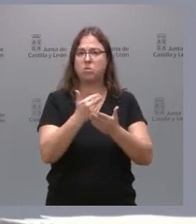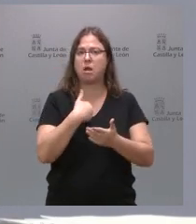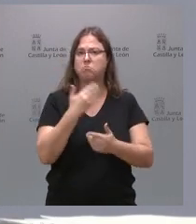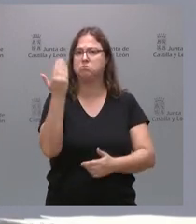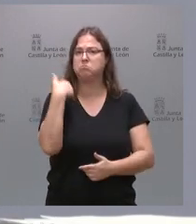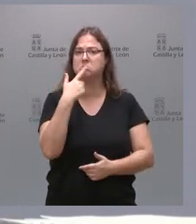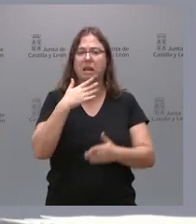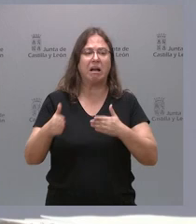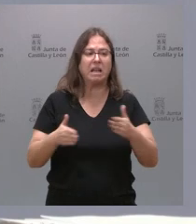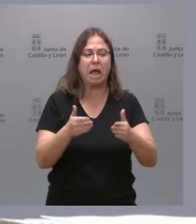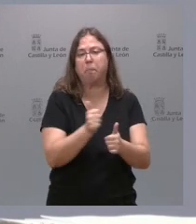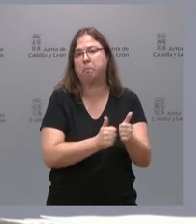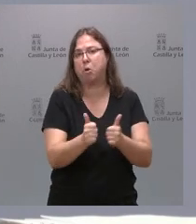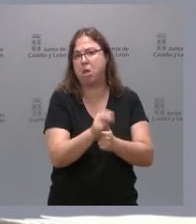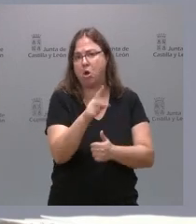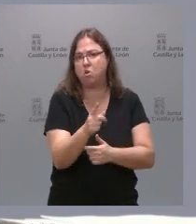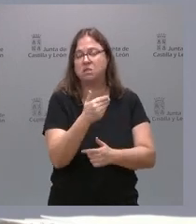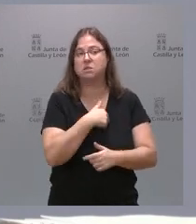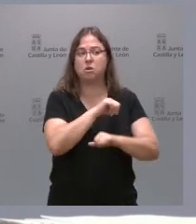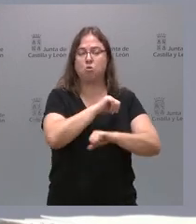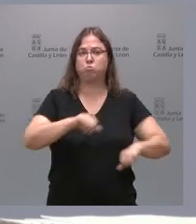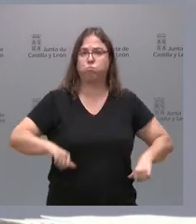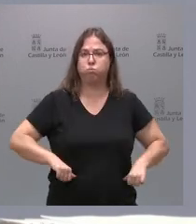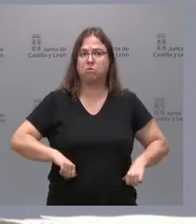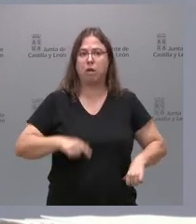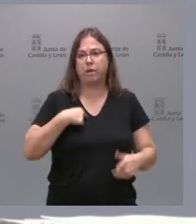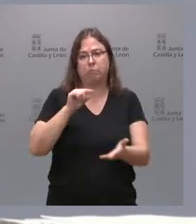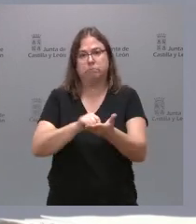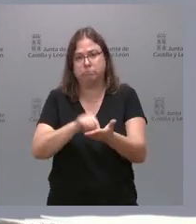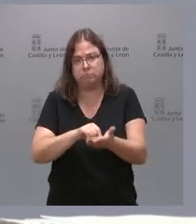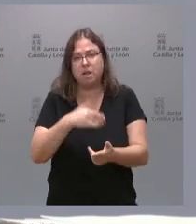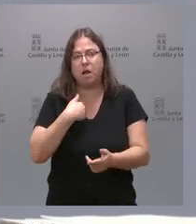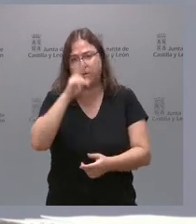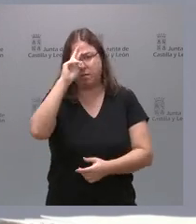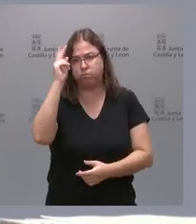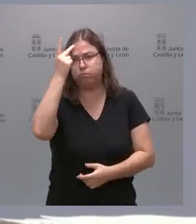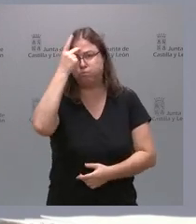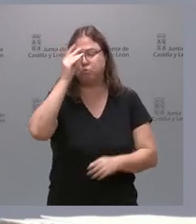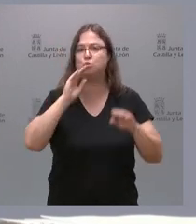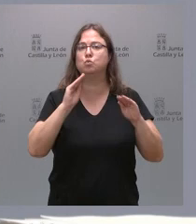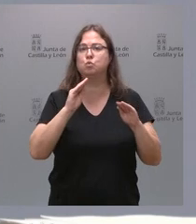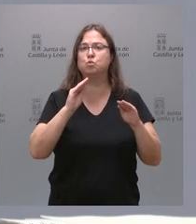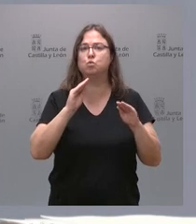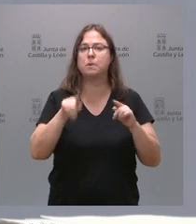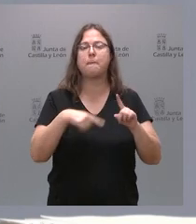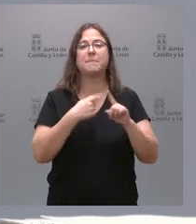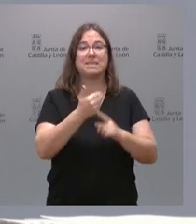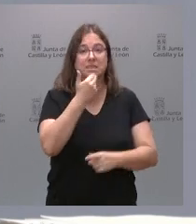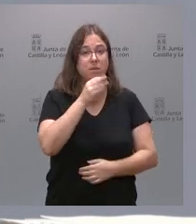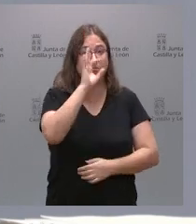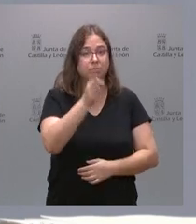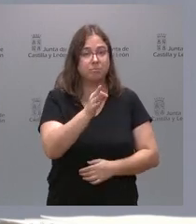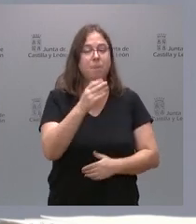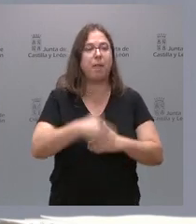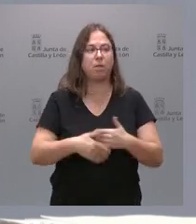principio no era una carretera prioritaria y el hecho de que Portugal muestra la ficha pues puede hacer modificar esa planificación y si es así pues